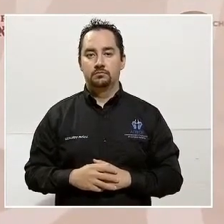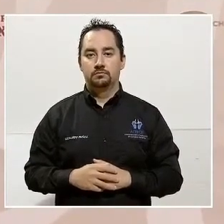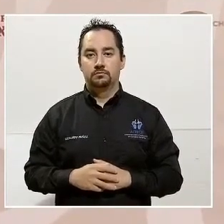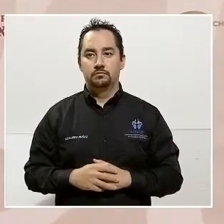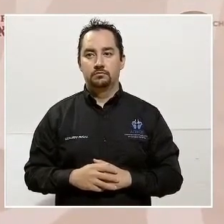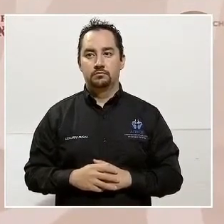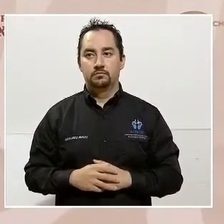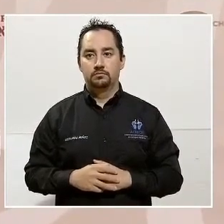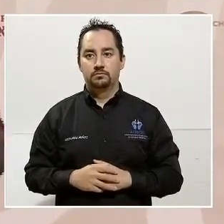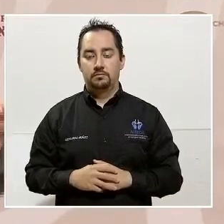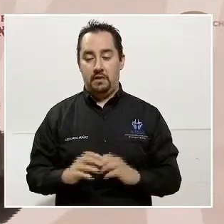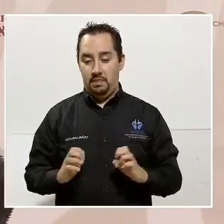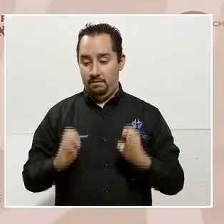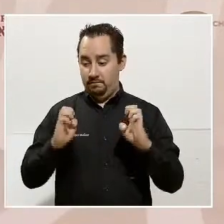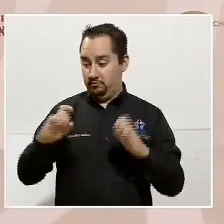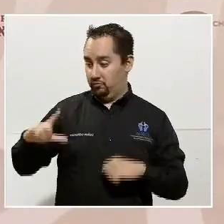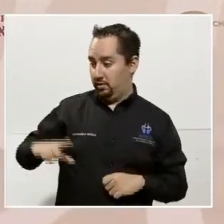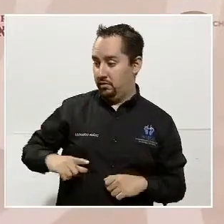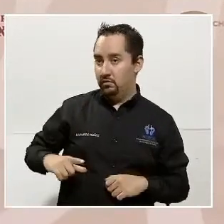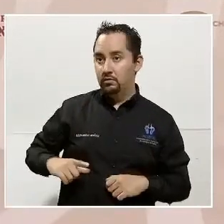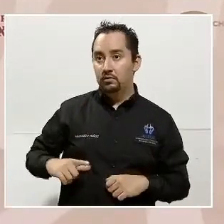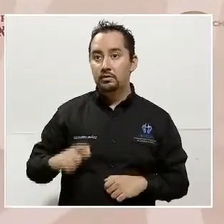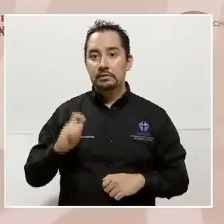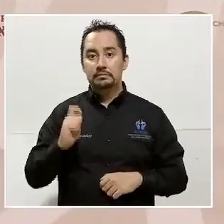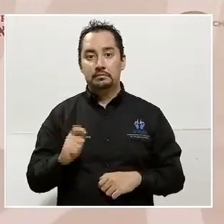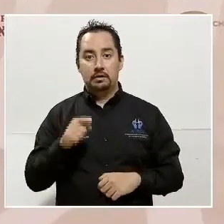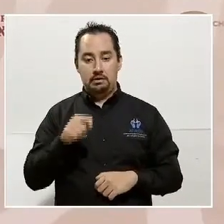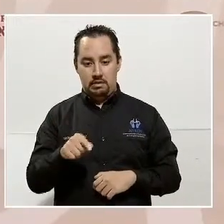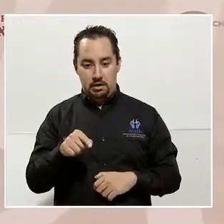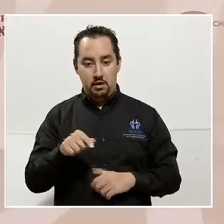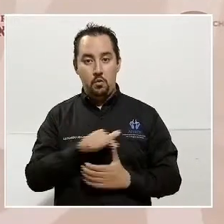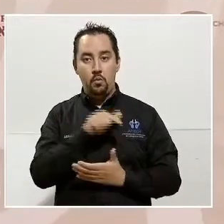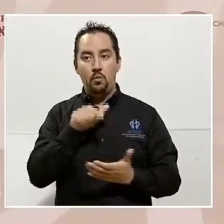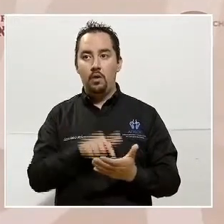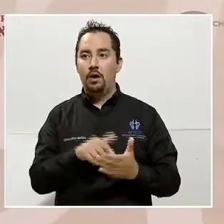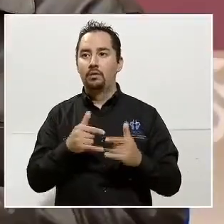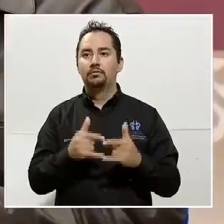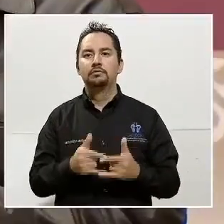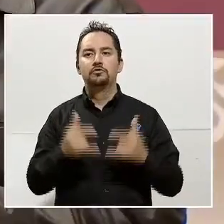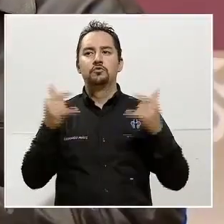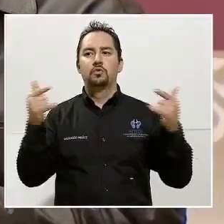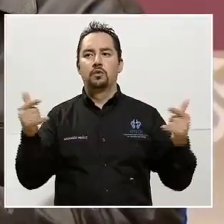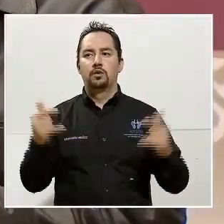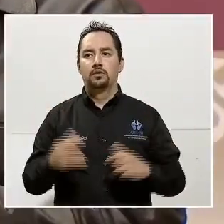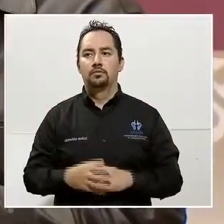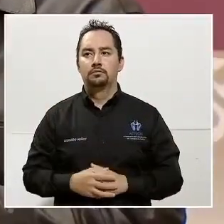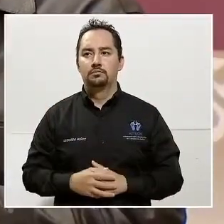es escenario de la historia de